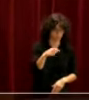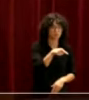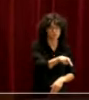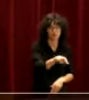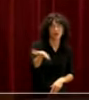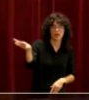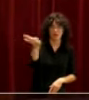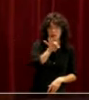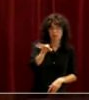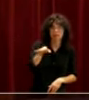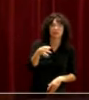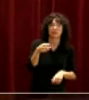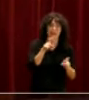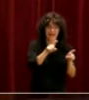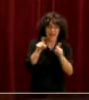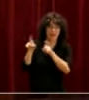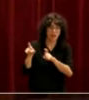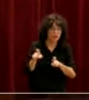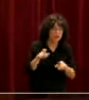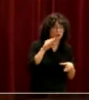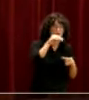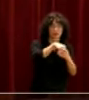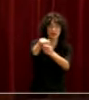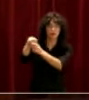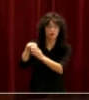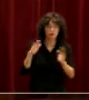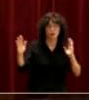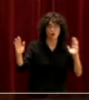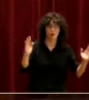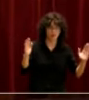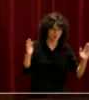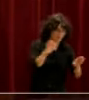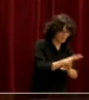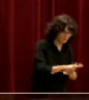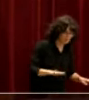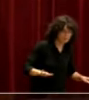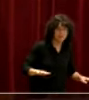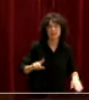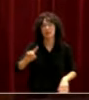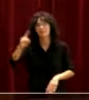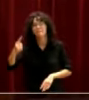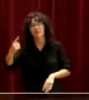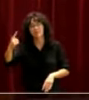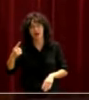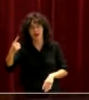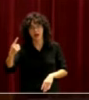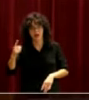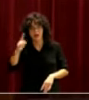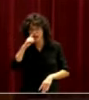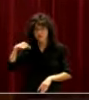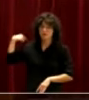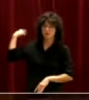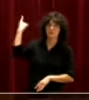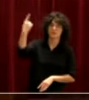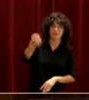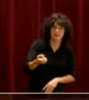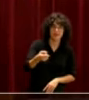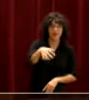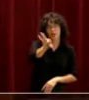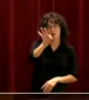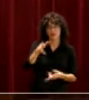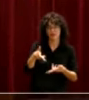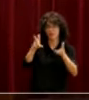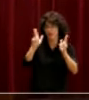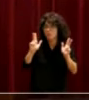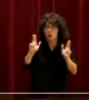educación infantil primaria a partir del año que viene, sin presión, como ustedes vayan viendo y con la ayuda nuestra. Esto lo hemos dicho claramente en